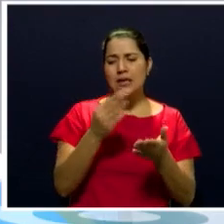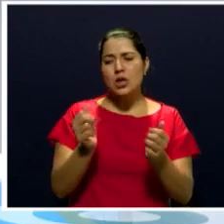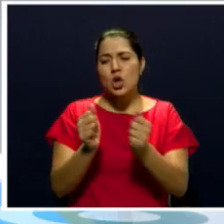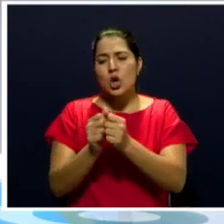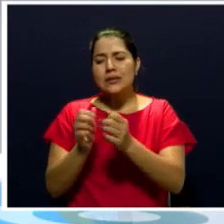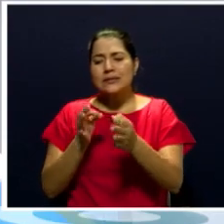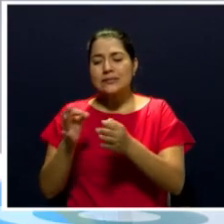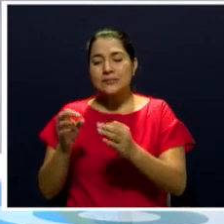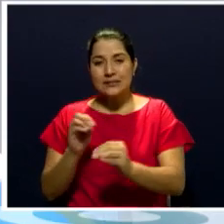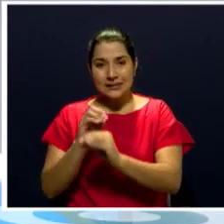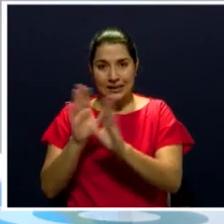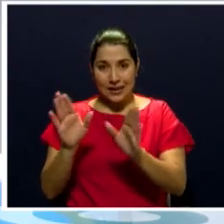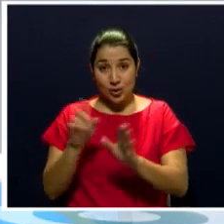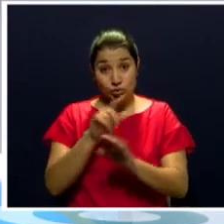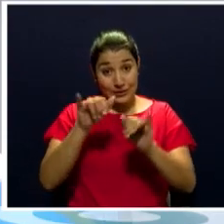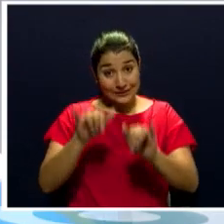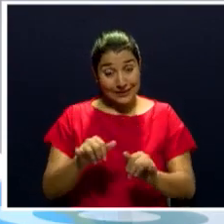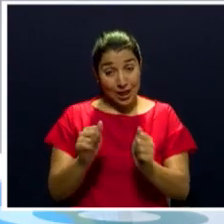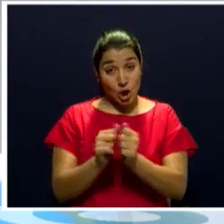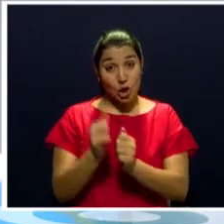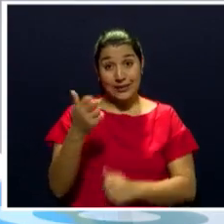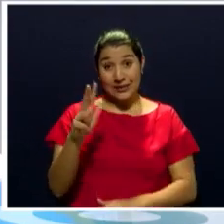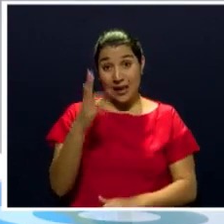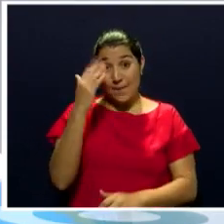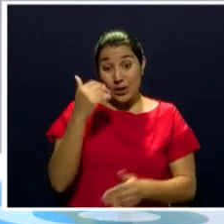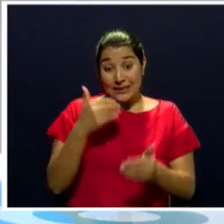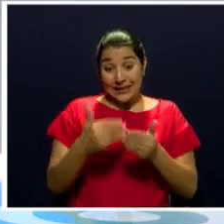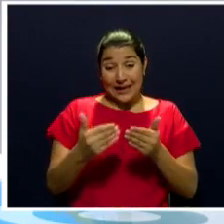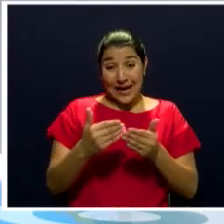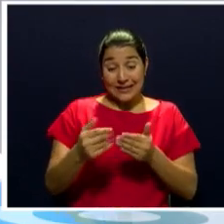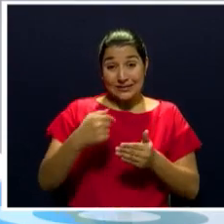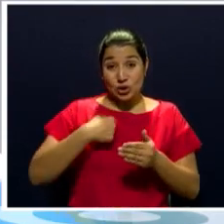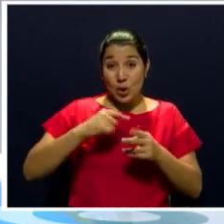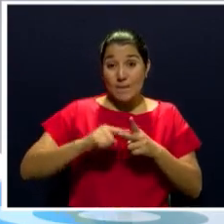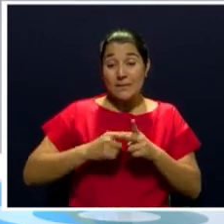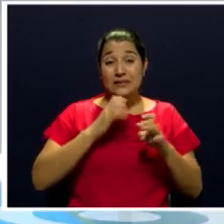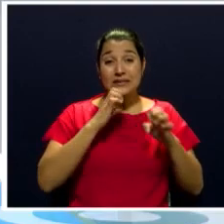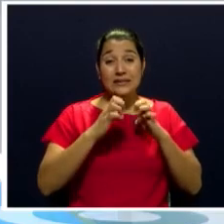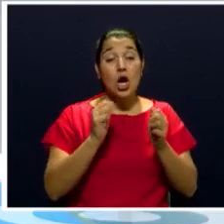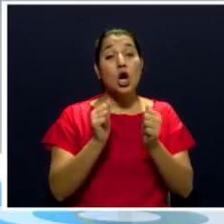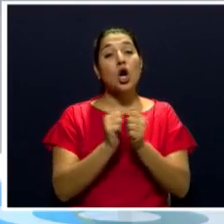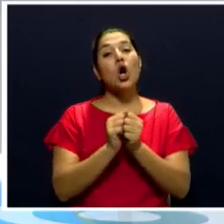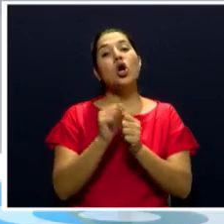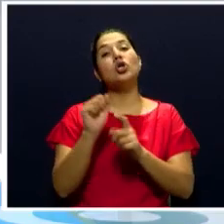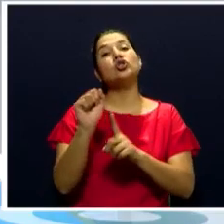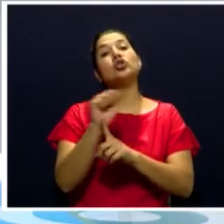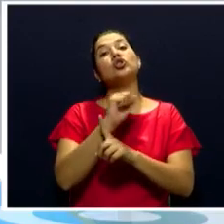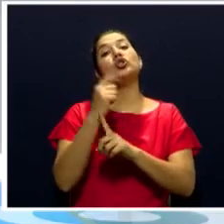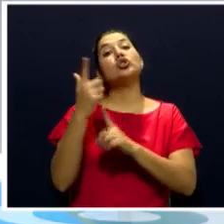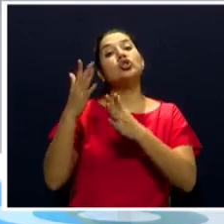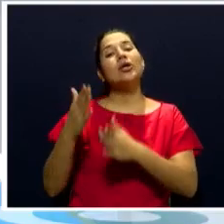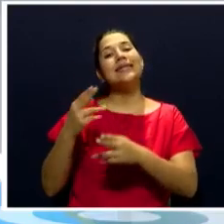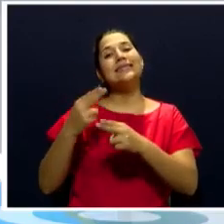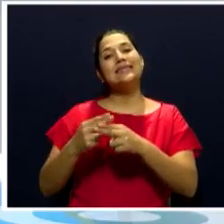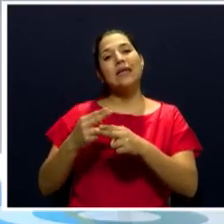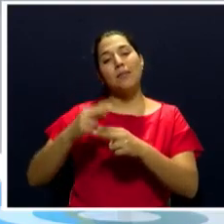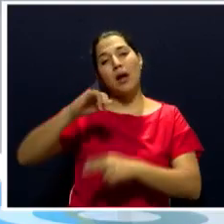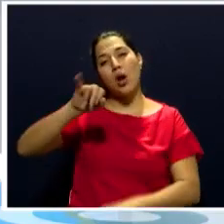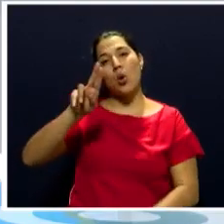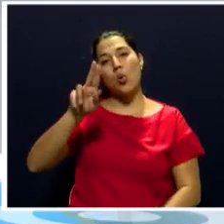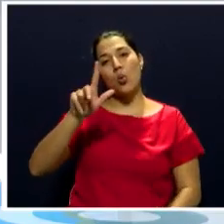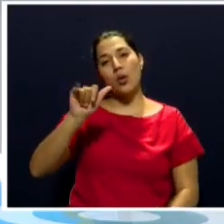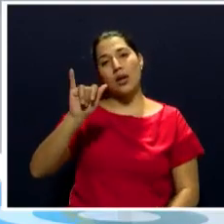contexto. Quédese en la señal del 13 porque en unos minutos voy a conversar con la socióloga Juliana Martínez. Vamos a hablar sobre